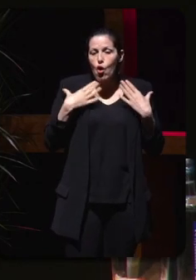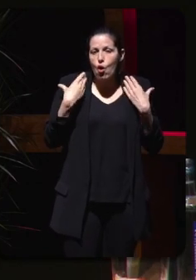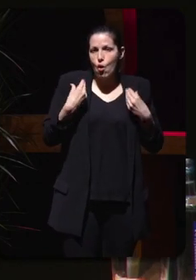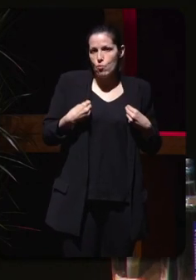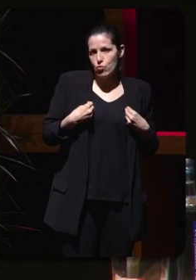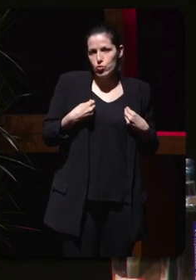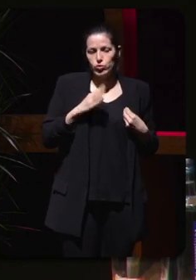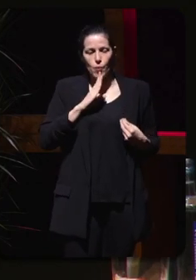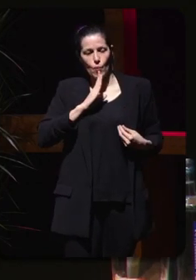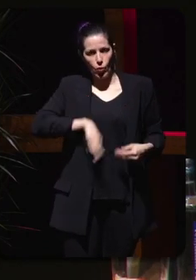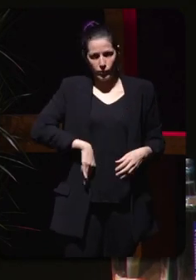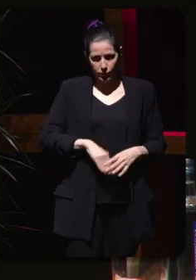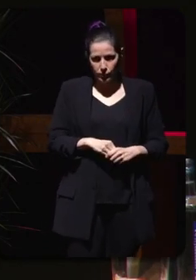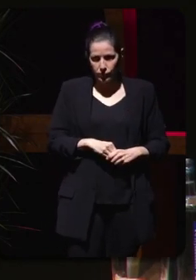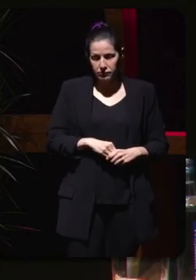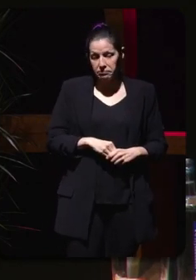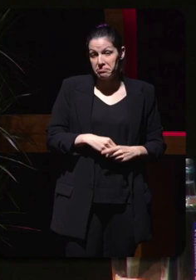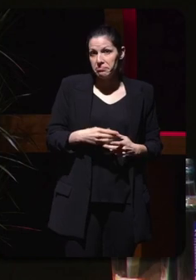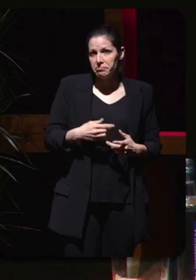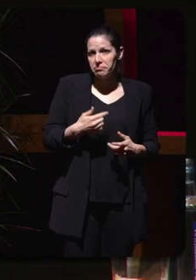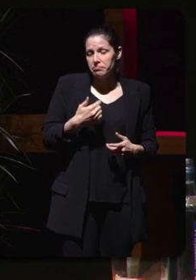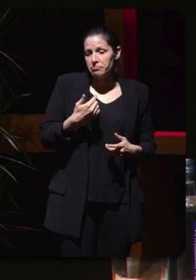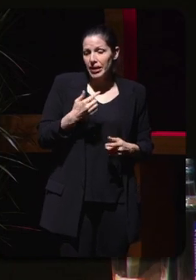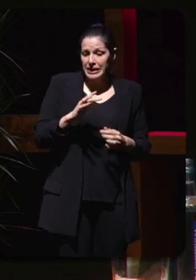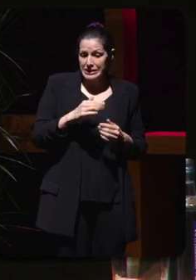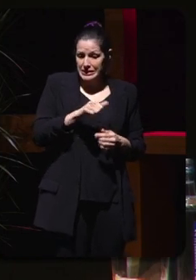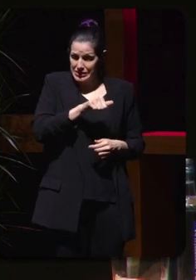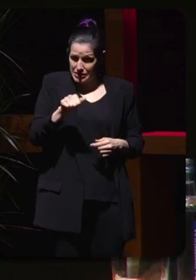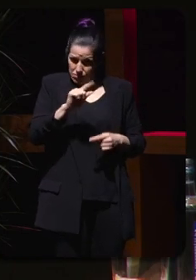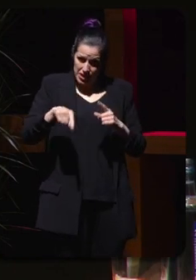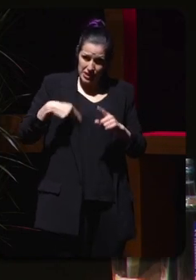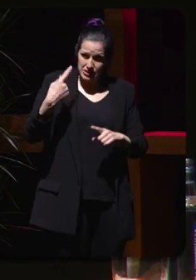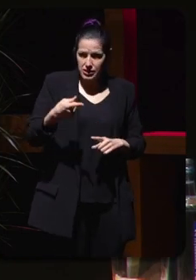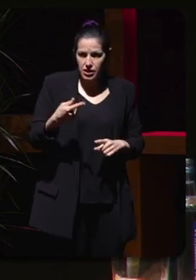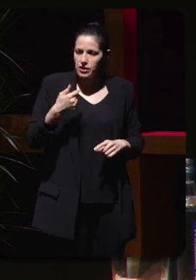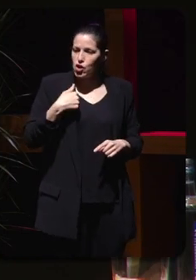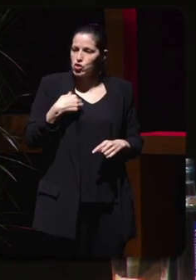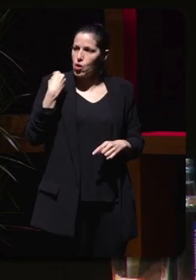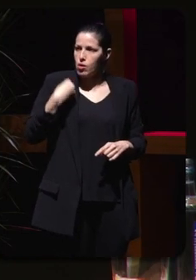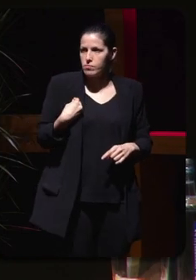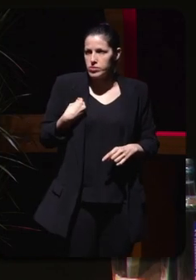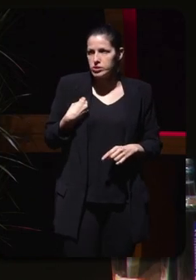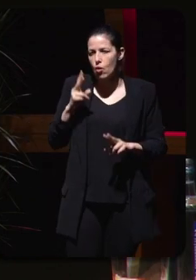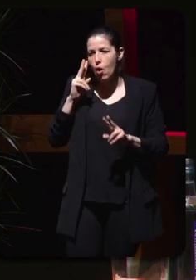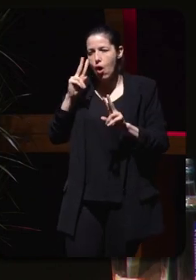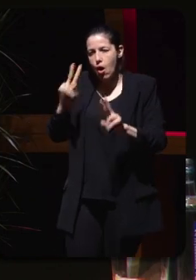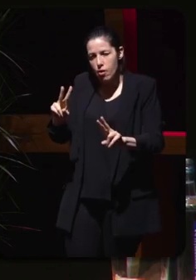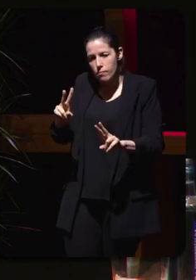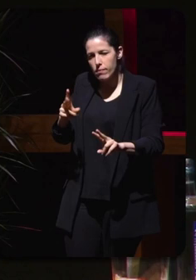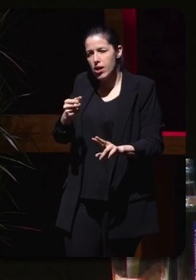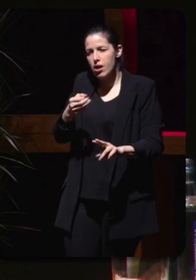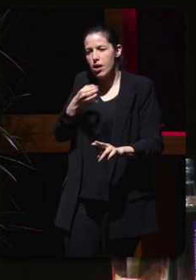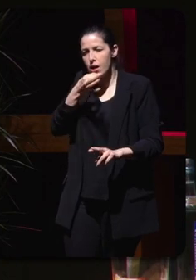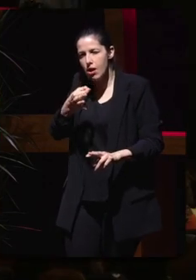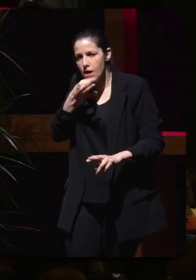Yo contaba ayer cenando, digo, entonces, bueno, a la semana siguiente, pues bueno, yo empecé a hacer lo mismo. Les decía, oye, vi tu crónica ayer, ostras, me encantó